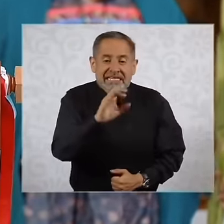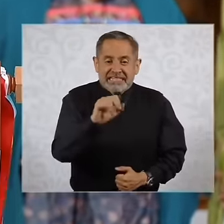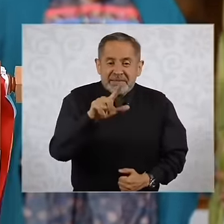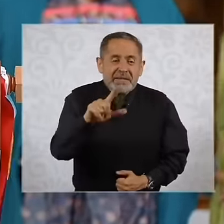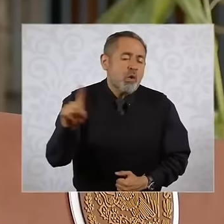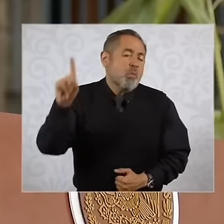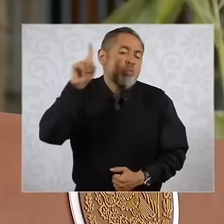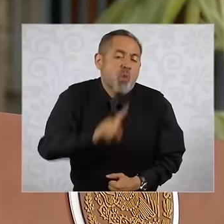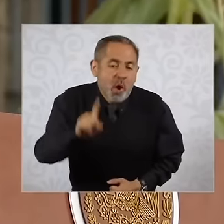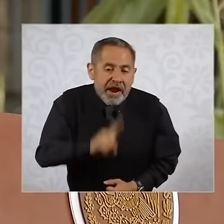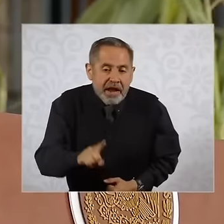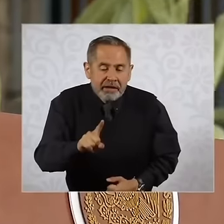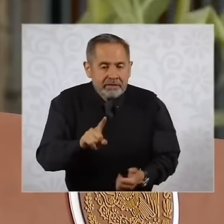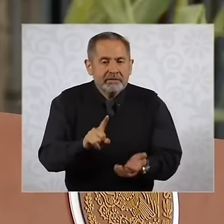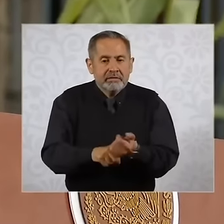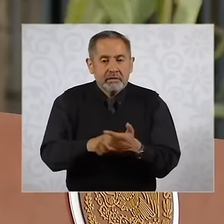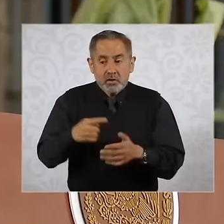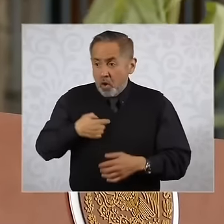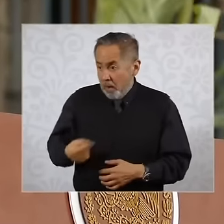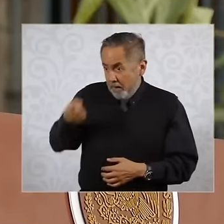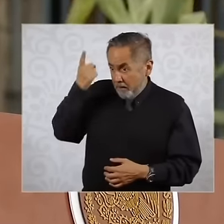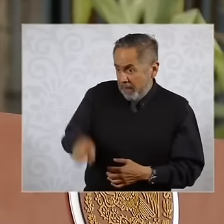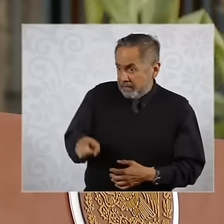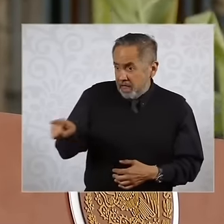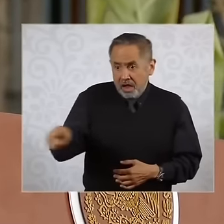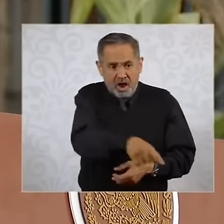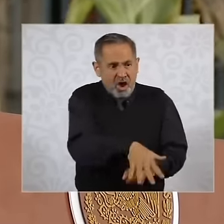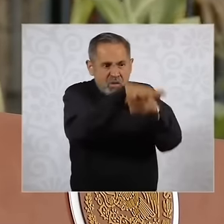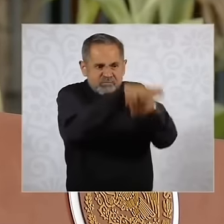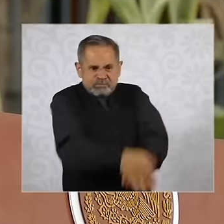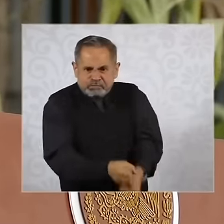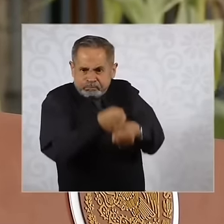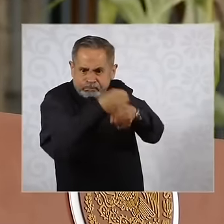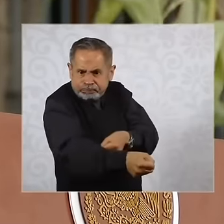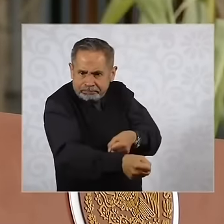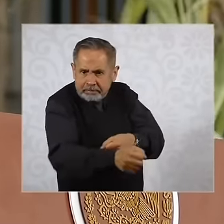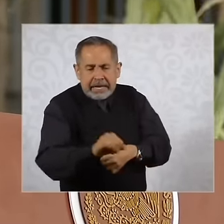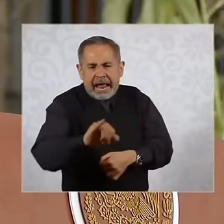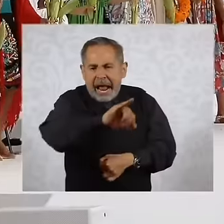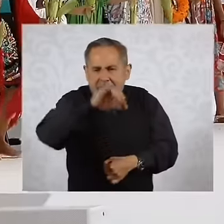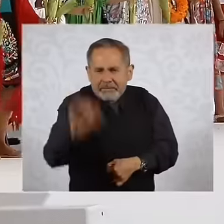nunca vamos a dar una orden para reprimir al pueblo de México.